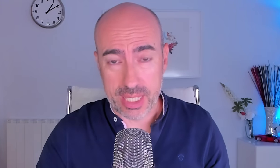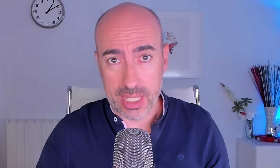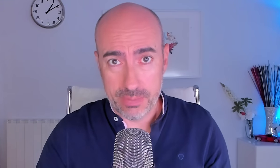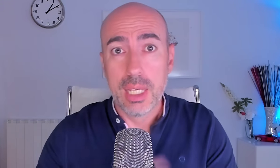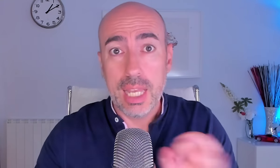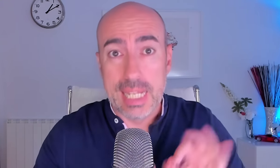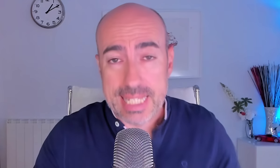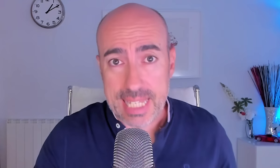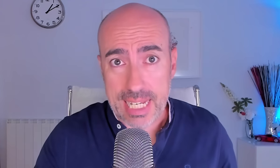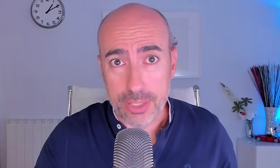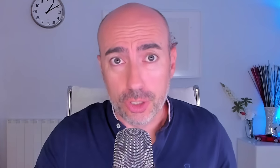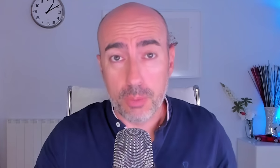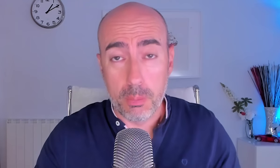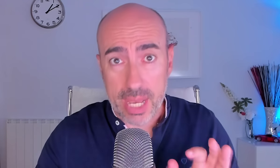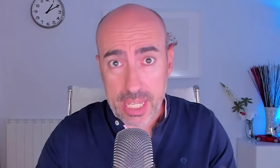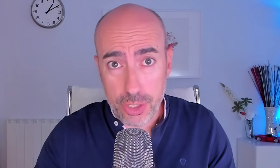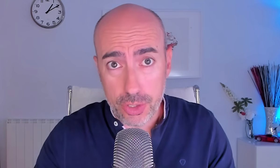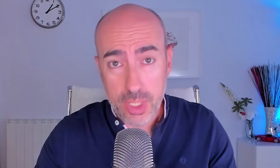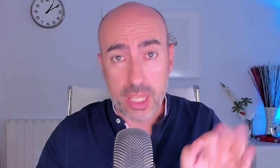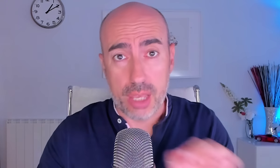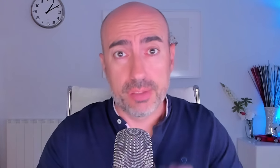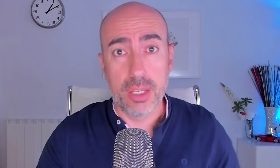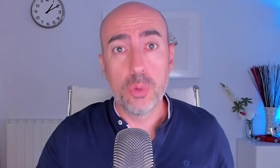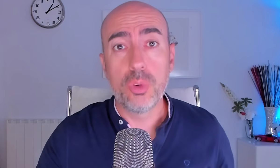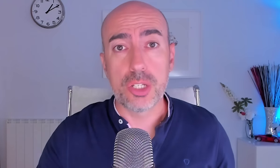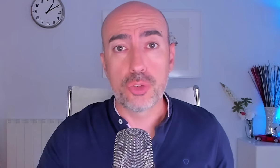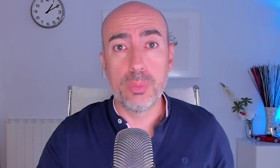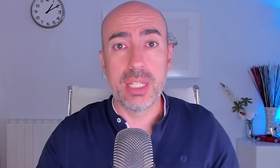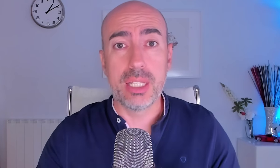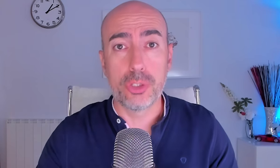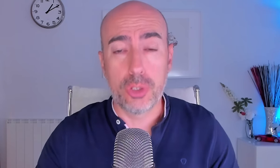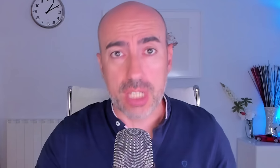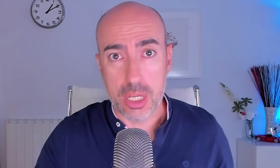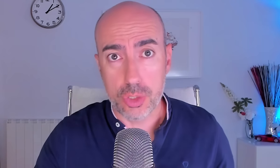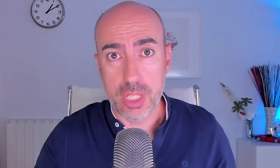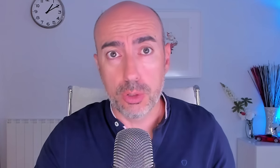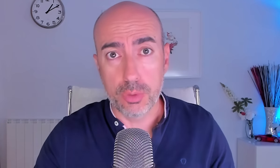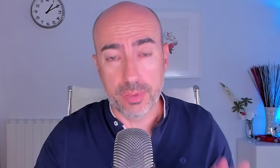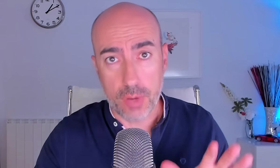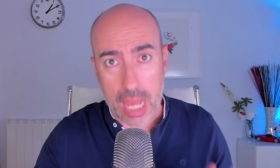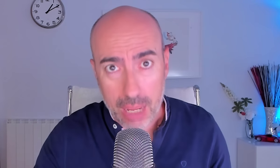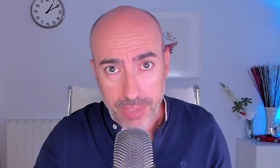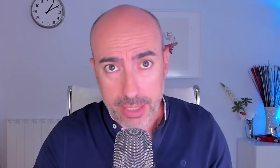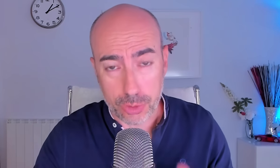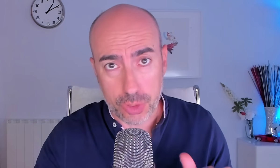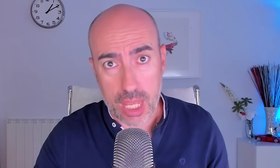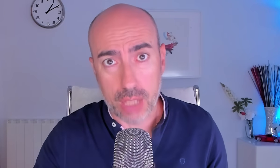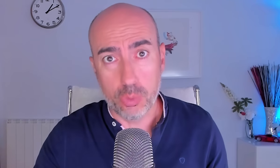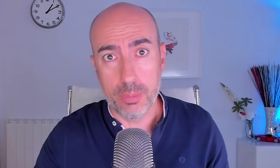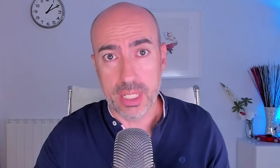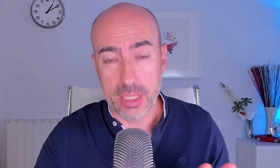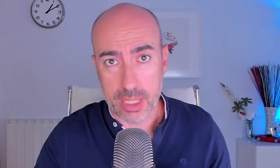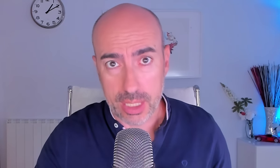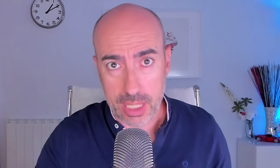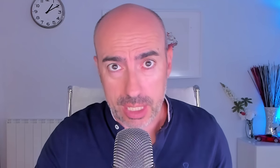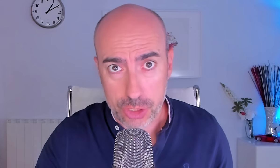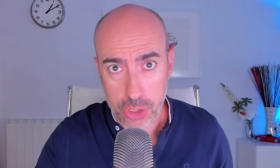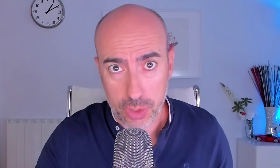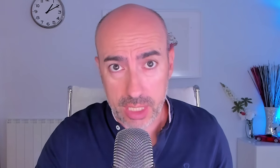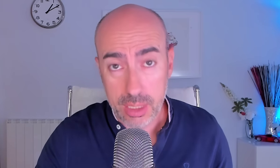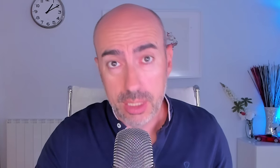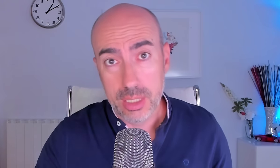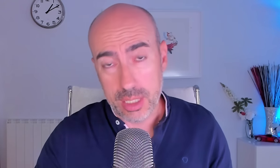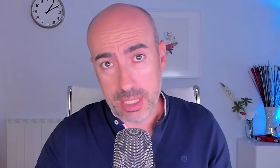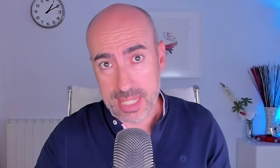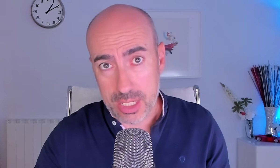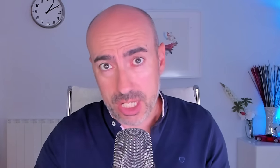el pastel. El senador Maillo, que hace un resumen de todos los casos de corrupción abiertos actualmente en el